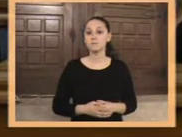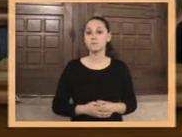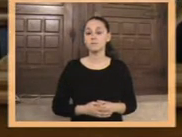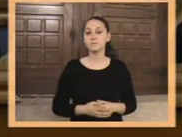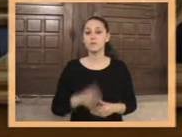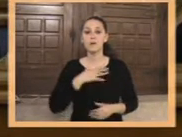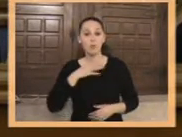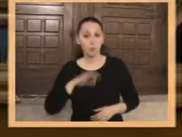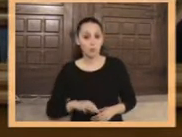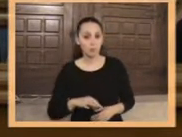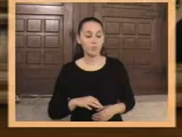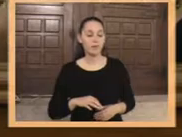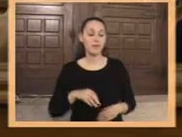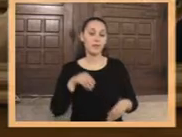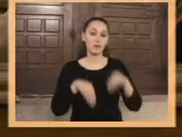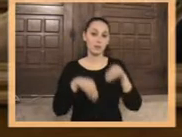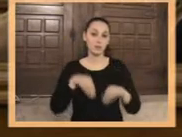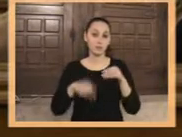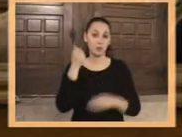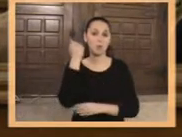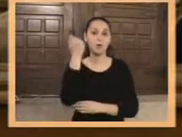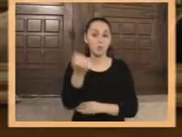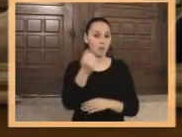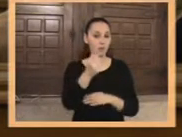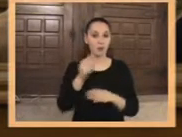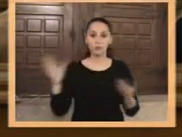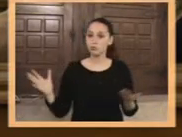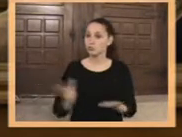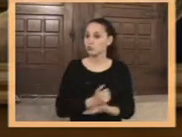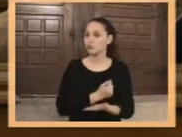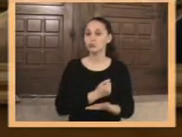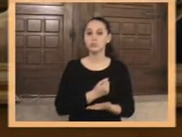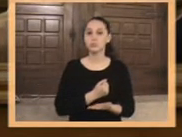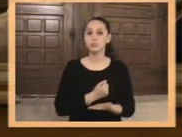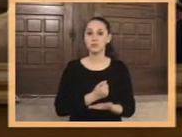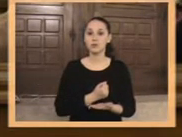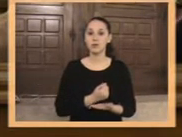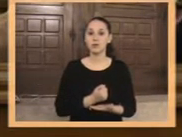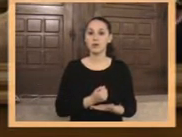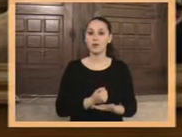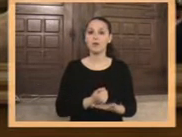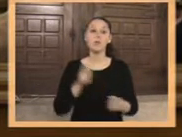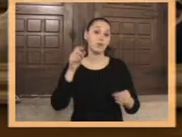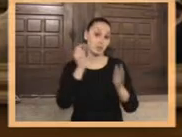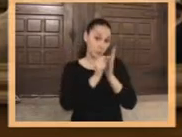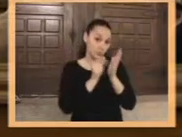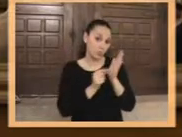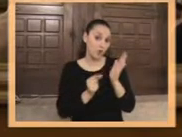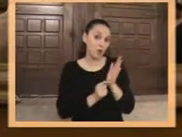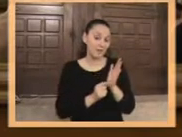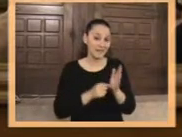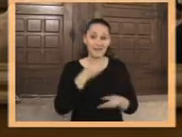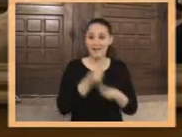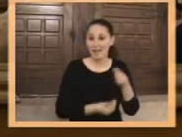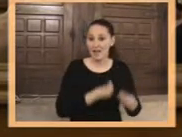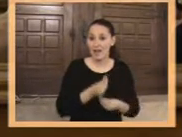La podíamos haber aprobado por unanimidad y hubiéramos hecho una ordenanza que por